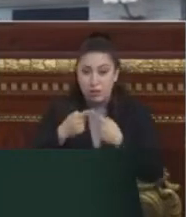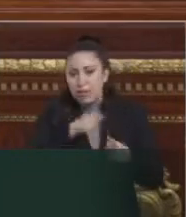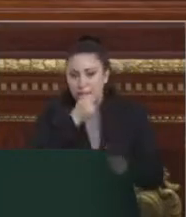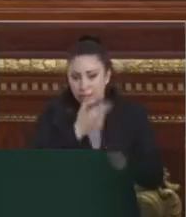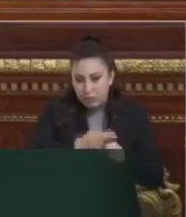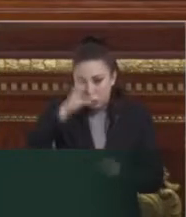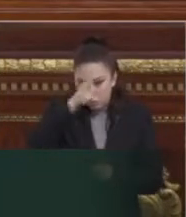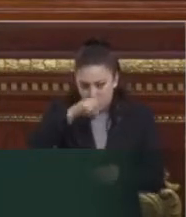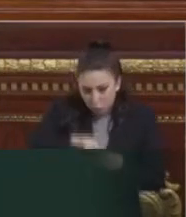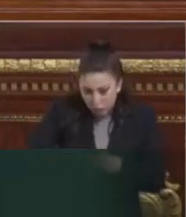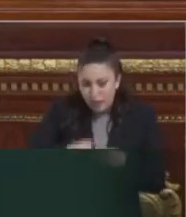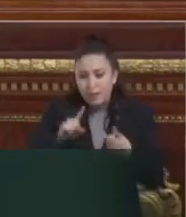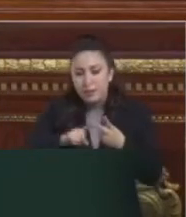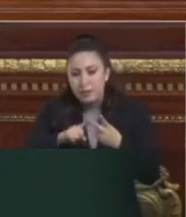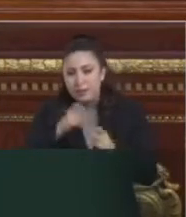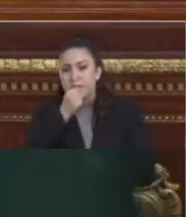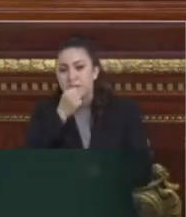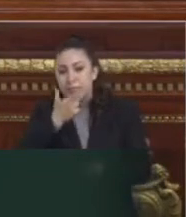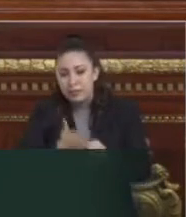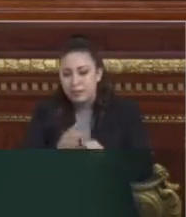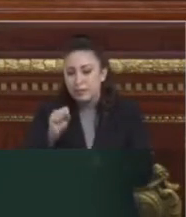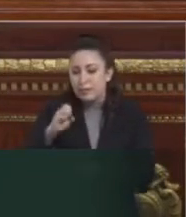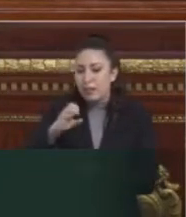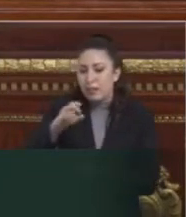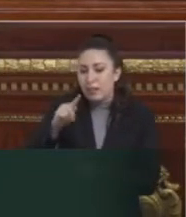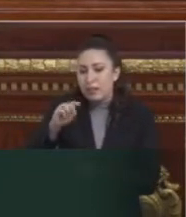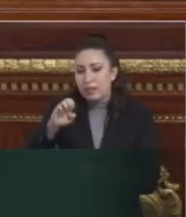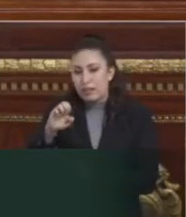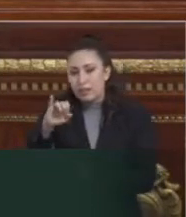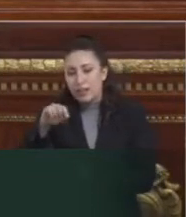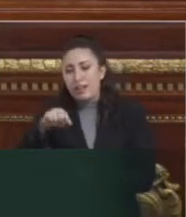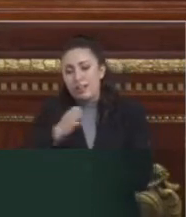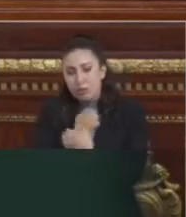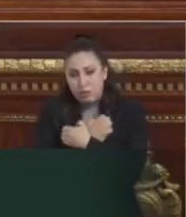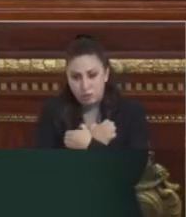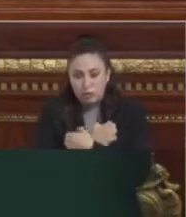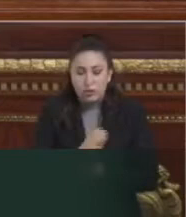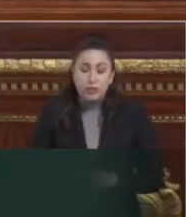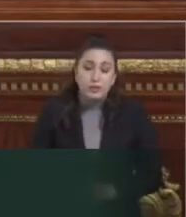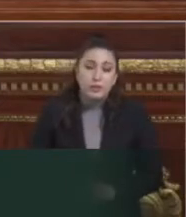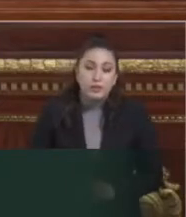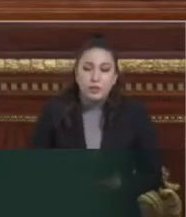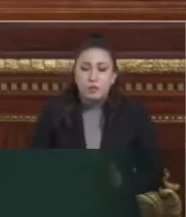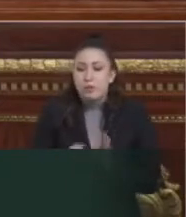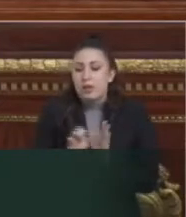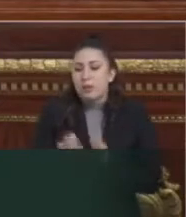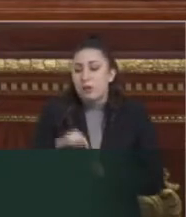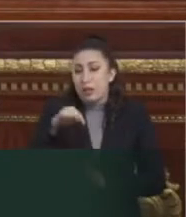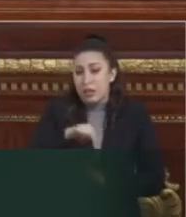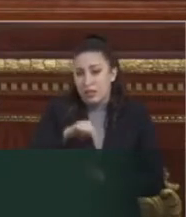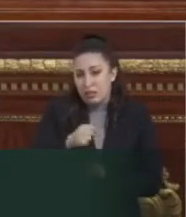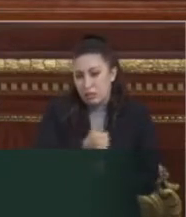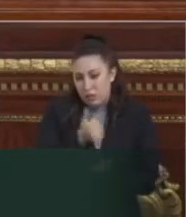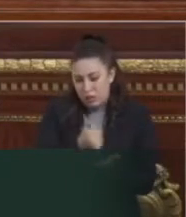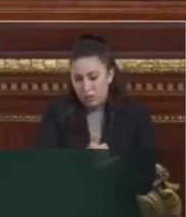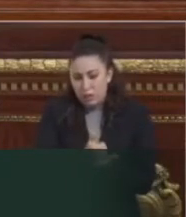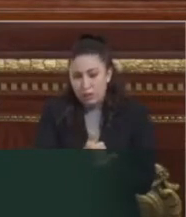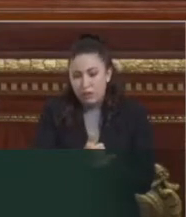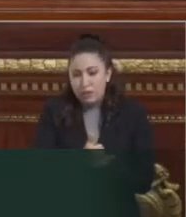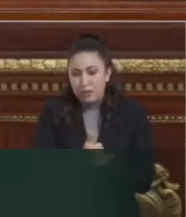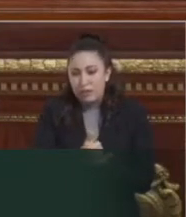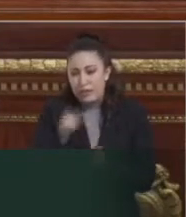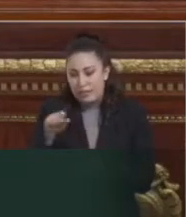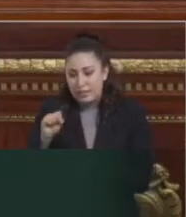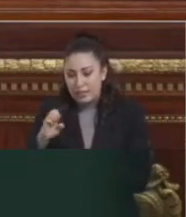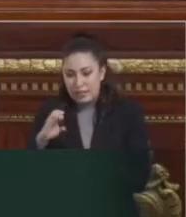Rubio presentó una iniciativa de reforma en la sesión de este miércoles. La reforma plantea además establecer que la Dirección General de Planeación y